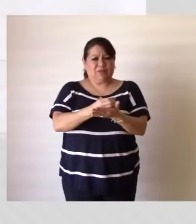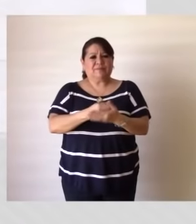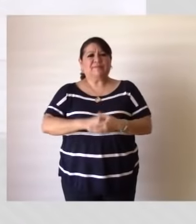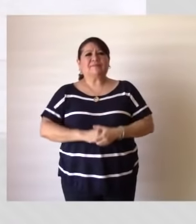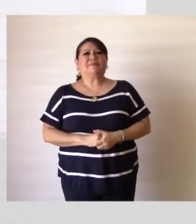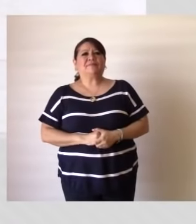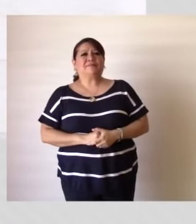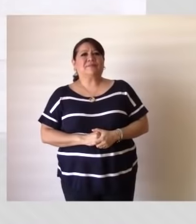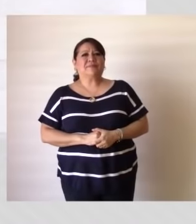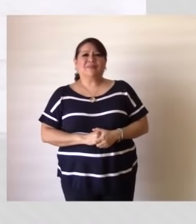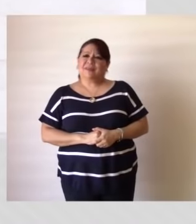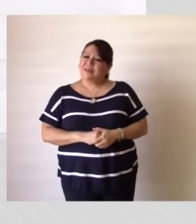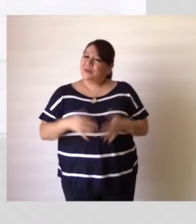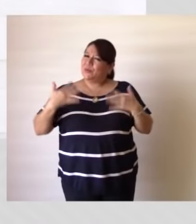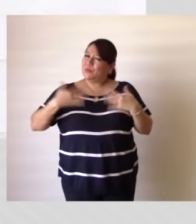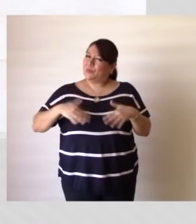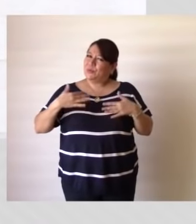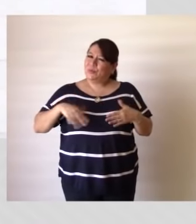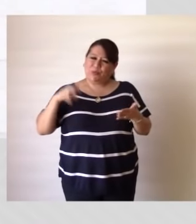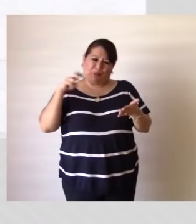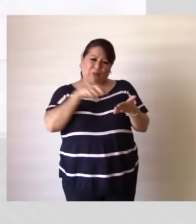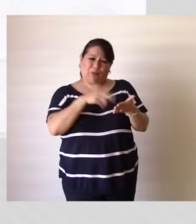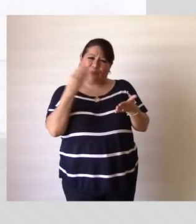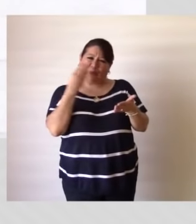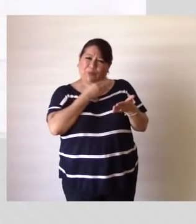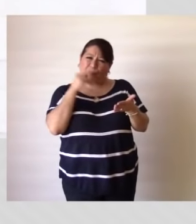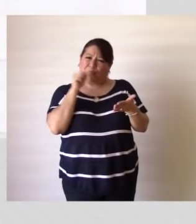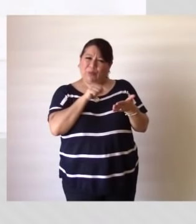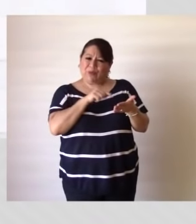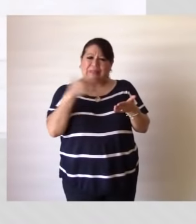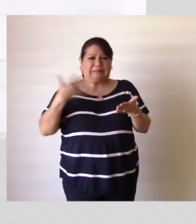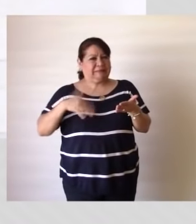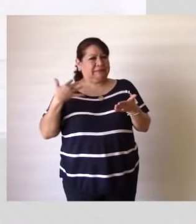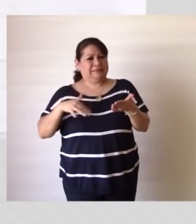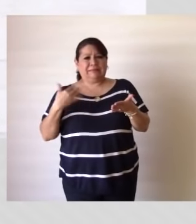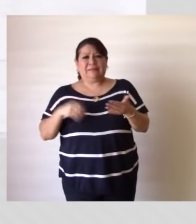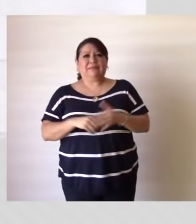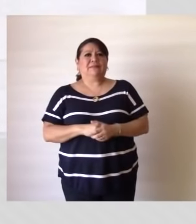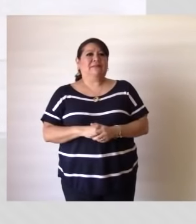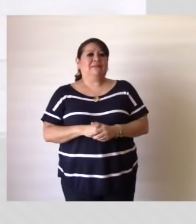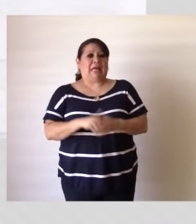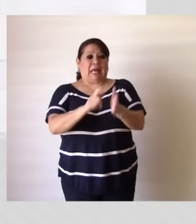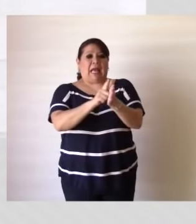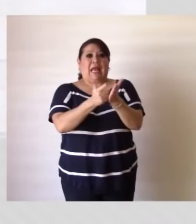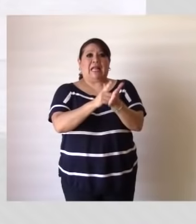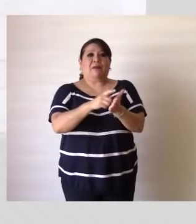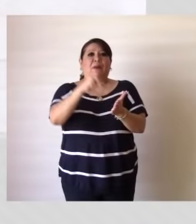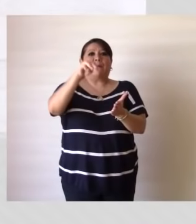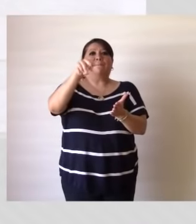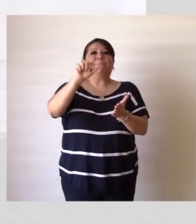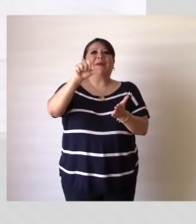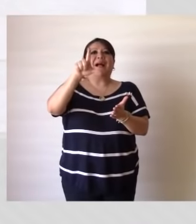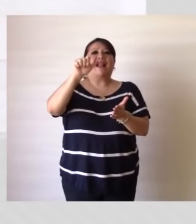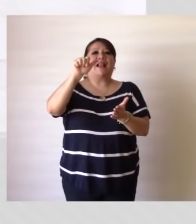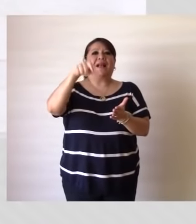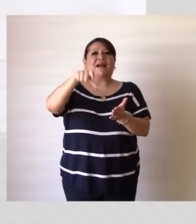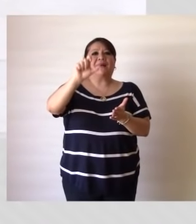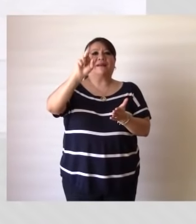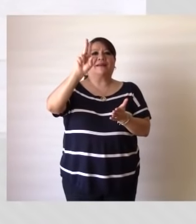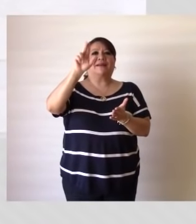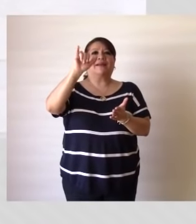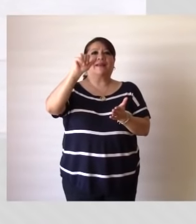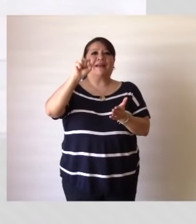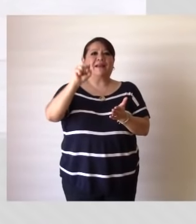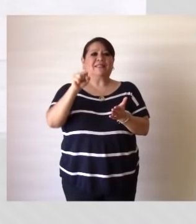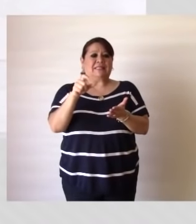qué interesante es esta porción que acabamos de leer el libro de malaquías está escrito a través de